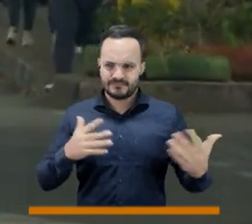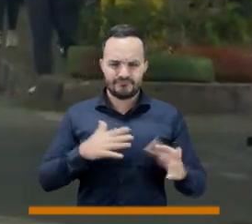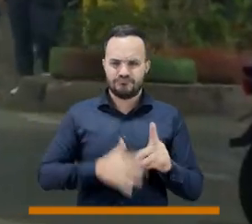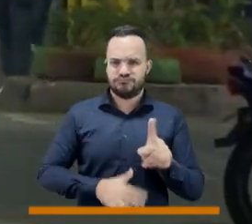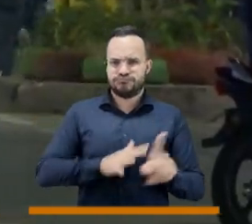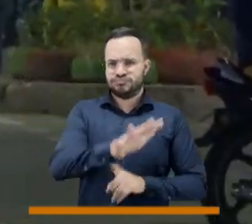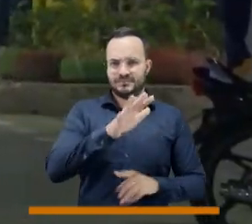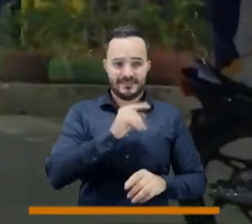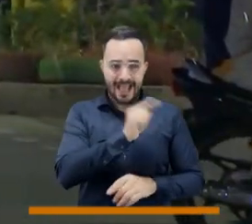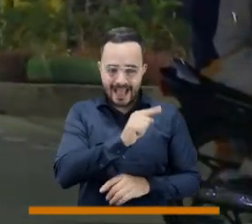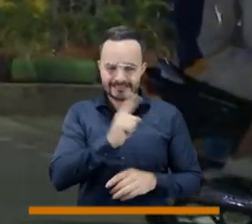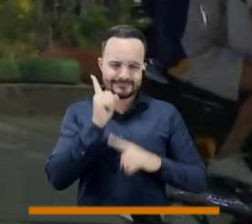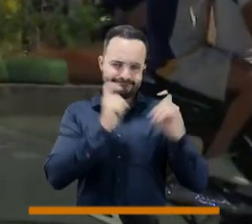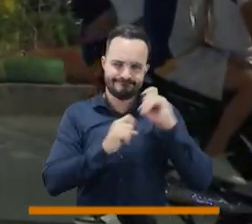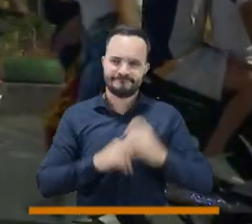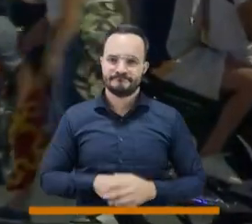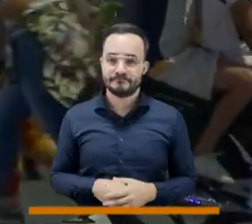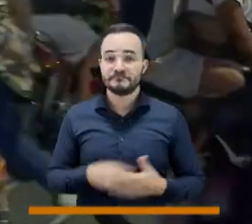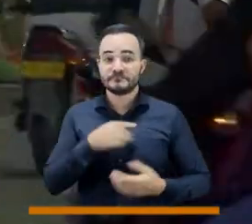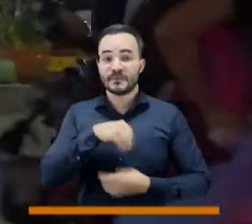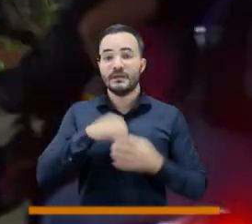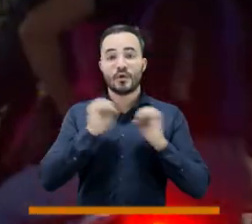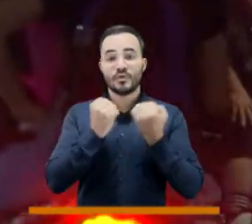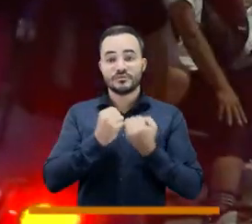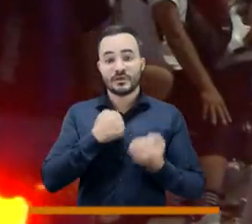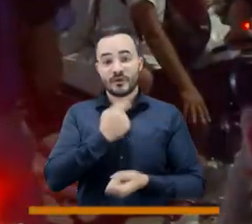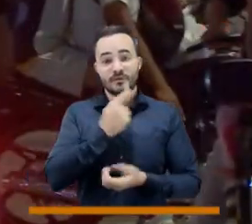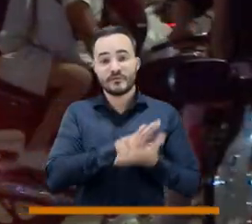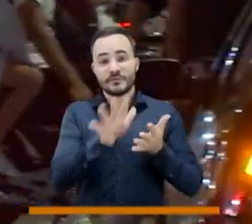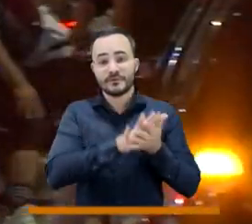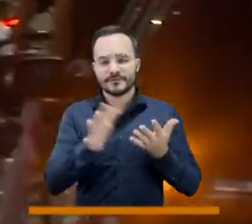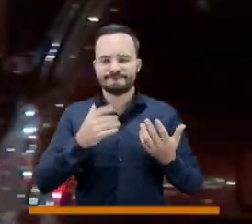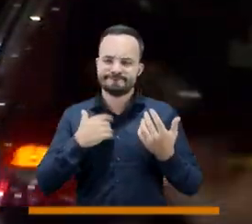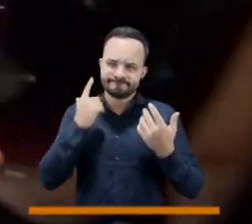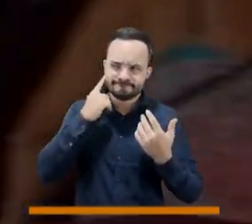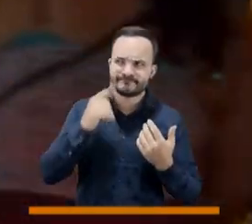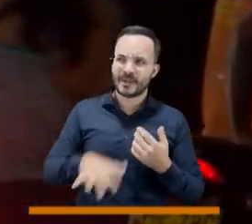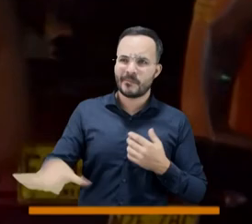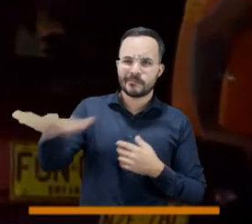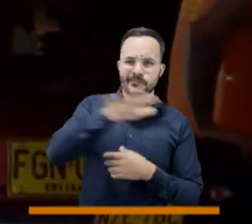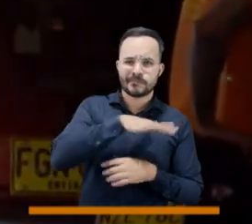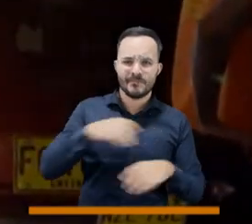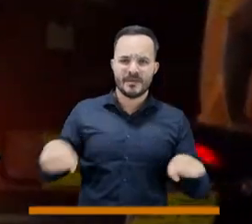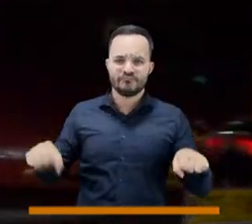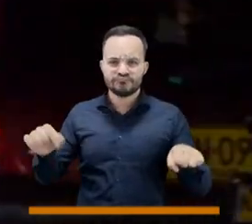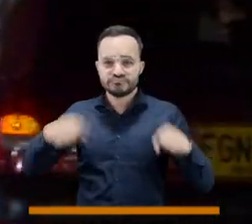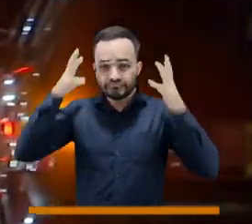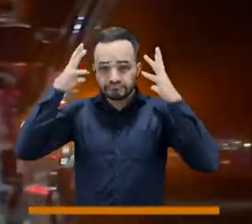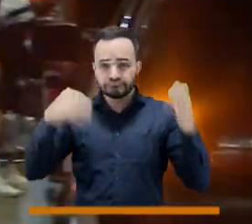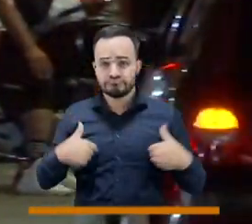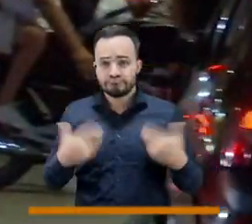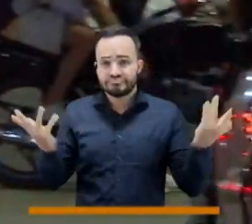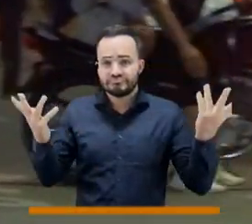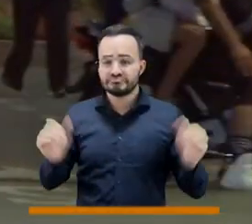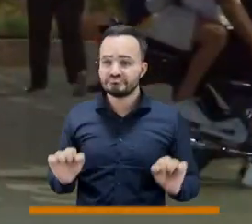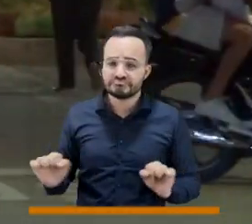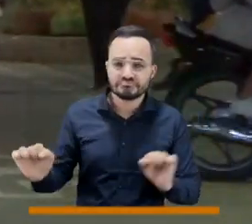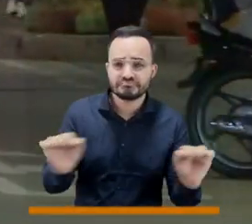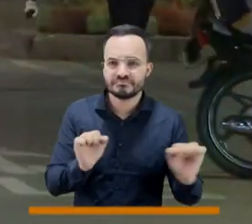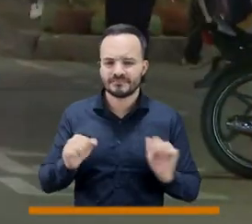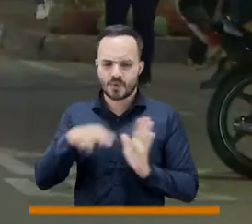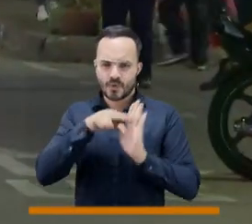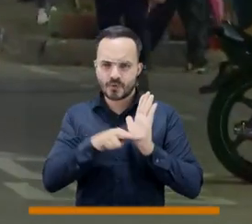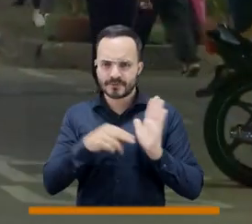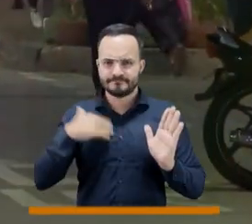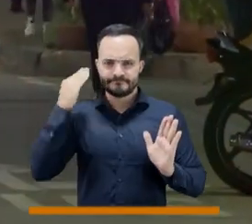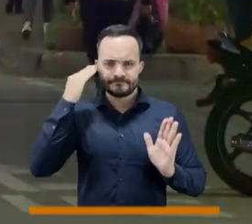preocupa al Consejo que todos los días en zonas periféricas haya conductores de motos sin cascos, sin respeto a las normas y a la